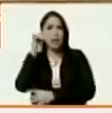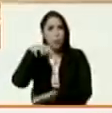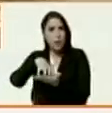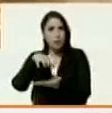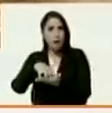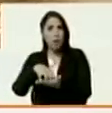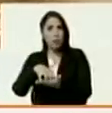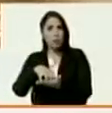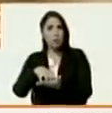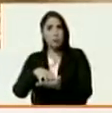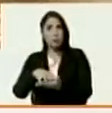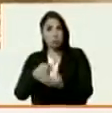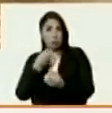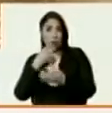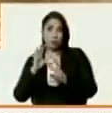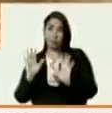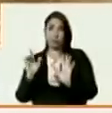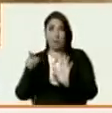dirigente